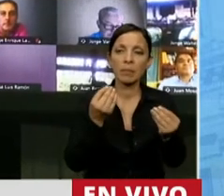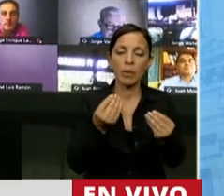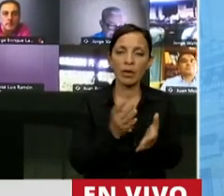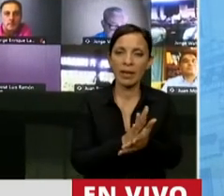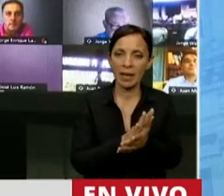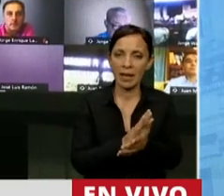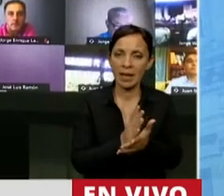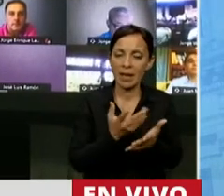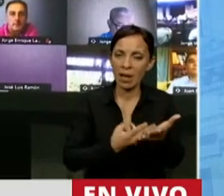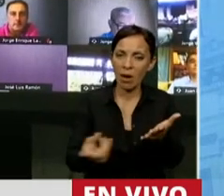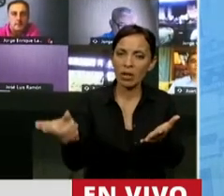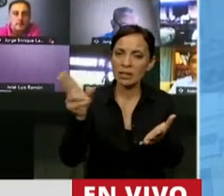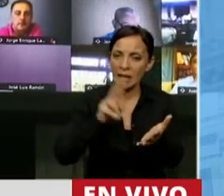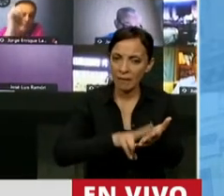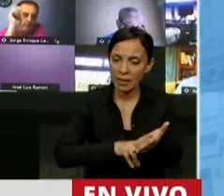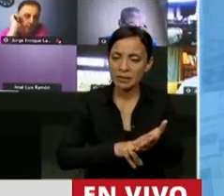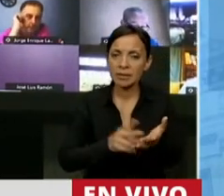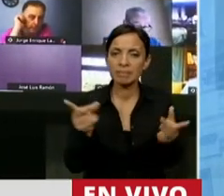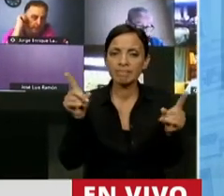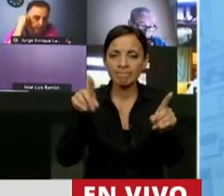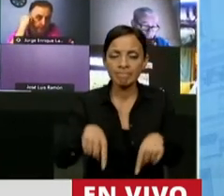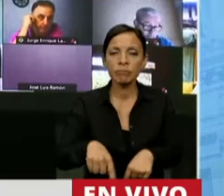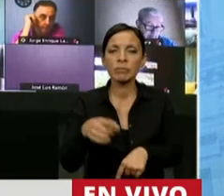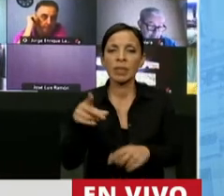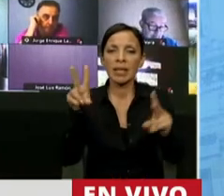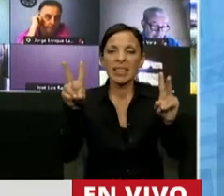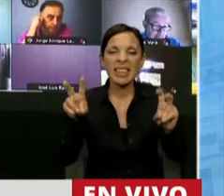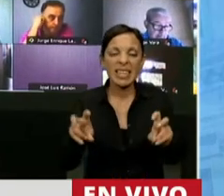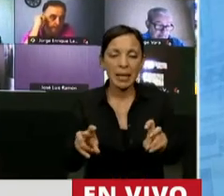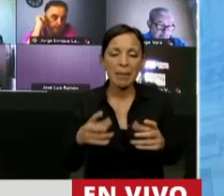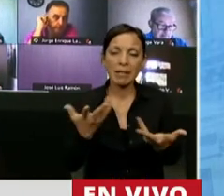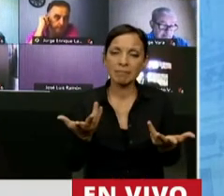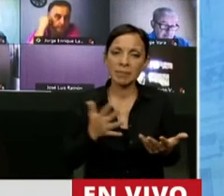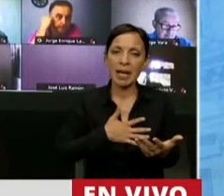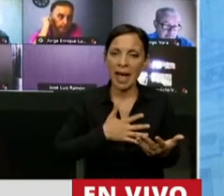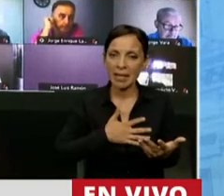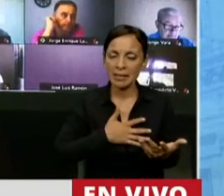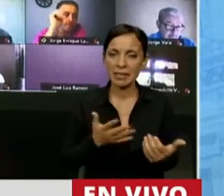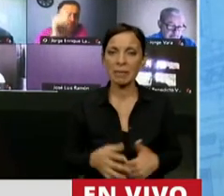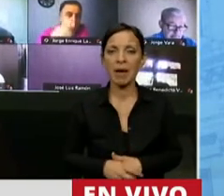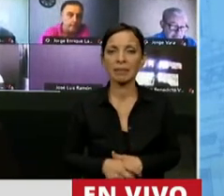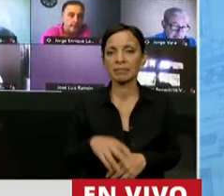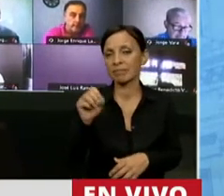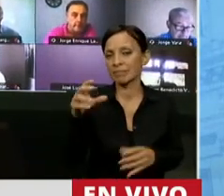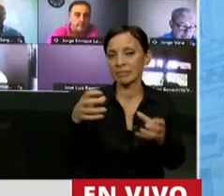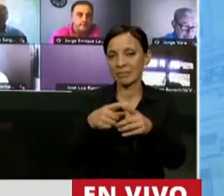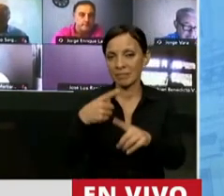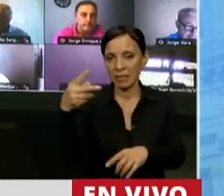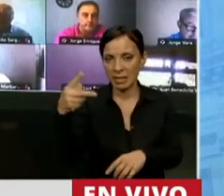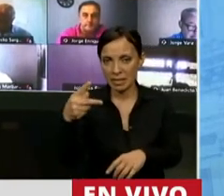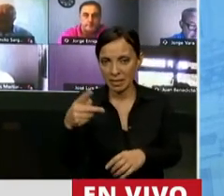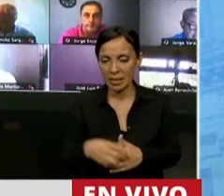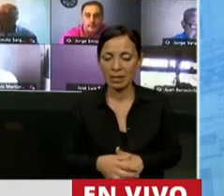a recrudecer una cuestión característica, penosa, lamentable del kirchnerismo.